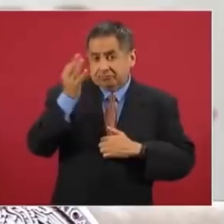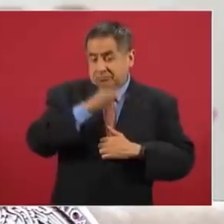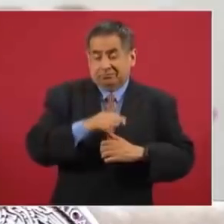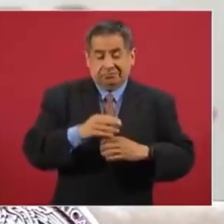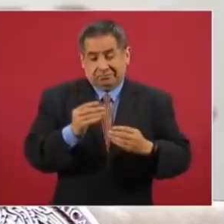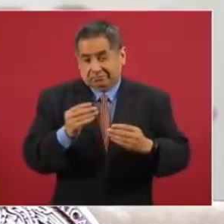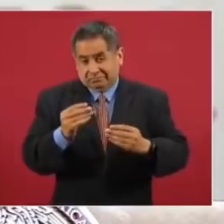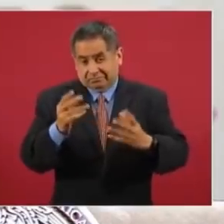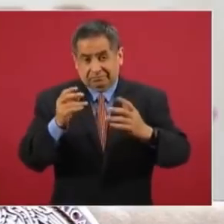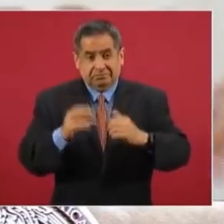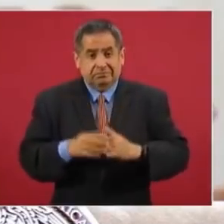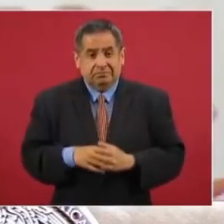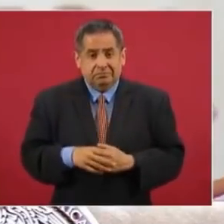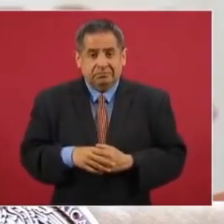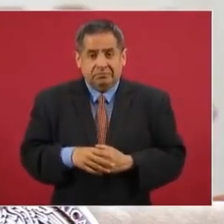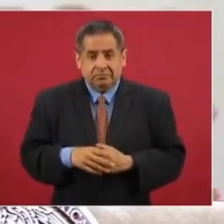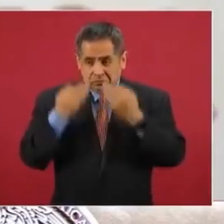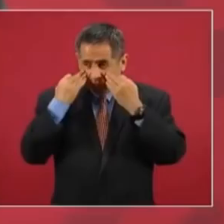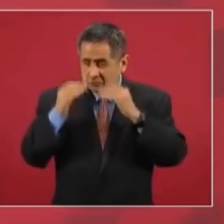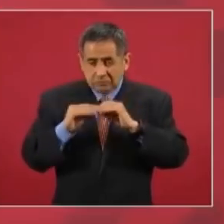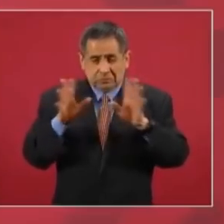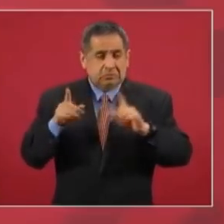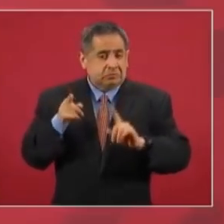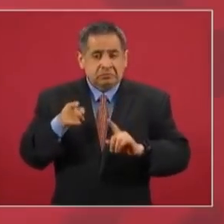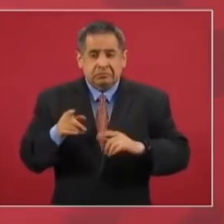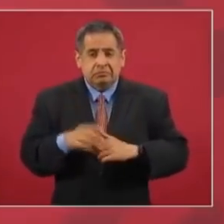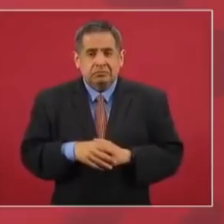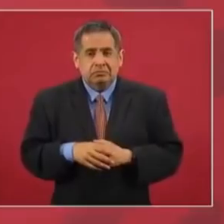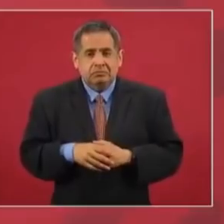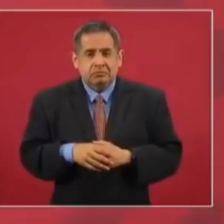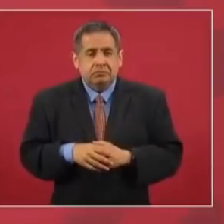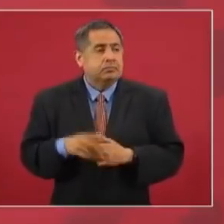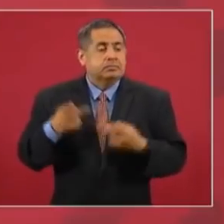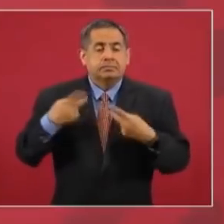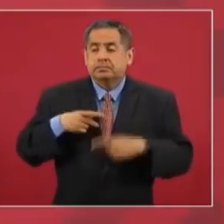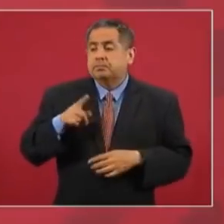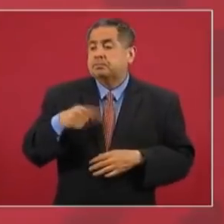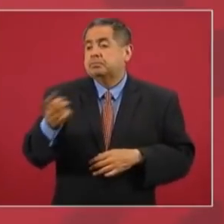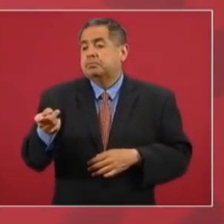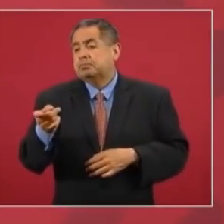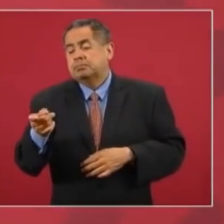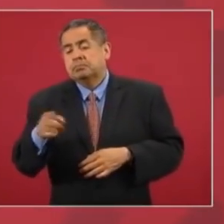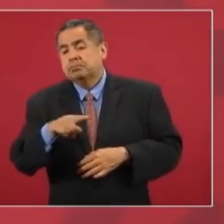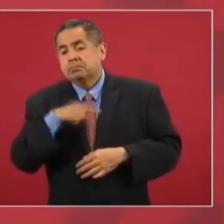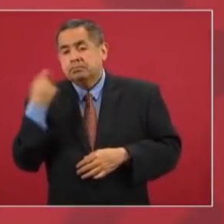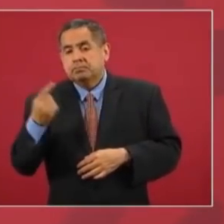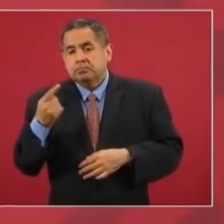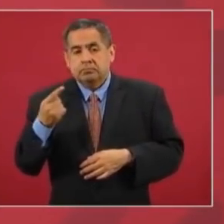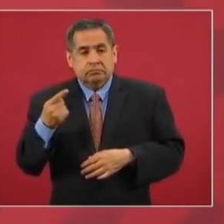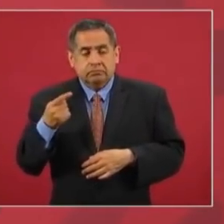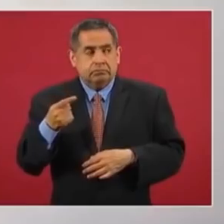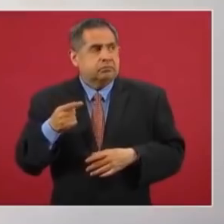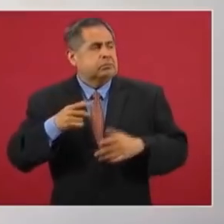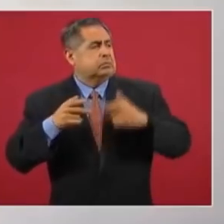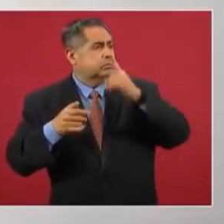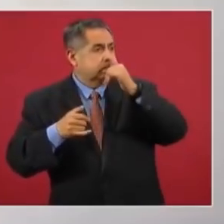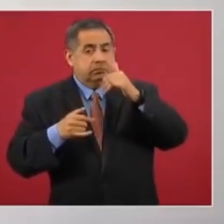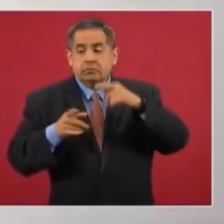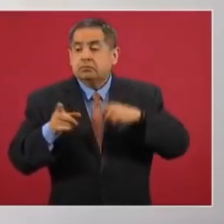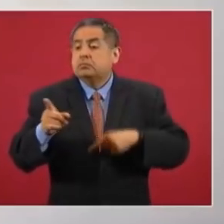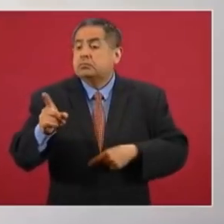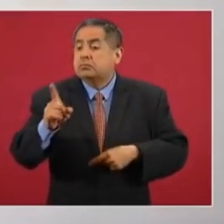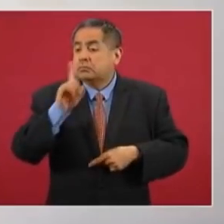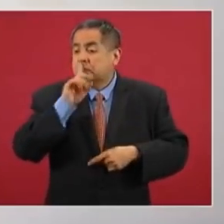y era evidente el fraude, y el que perdía era amenazado.